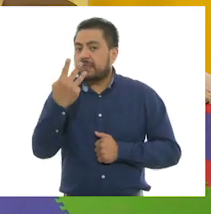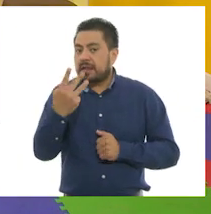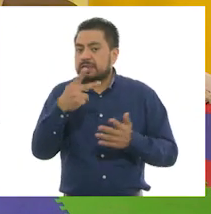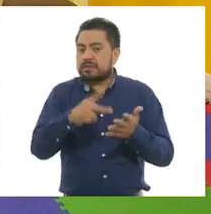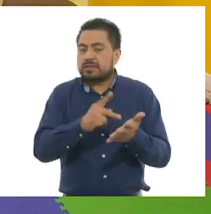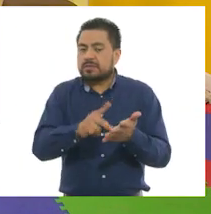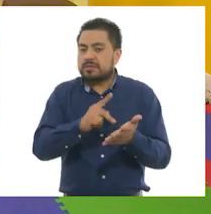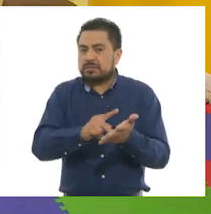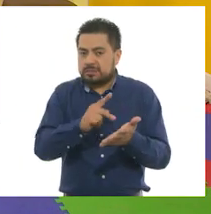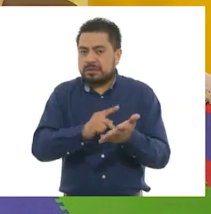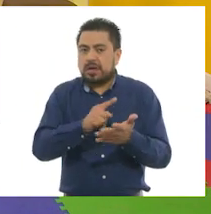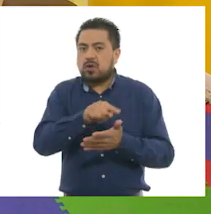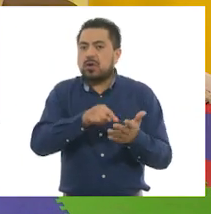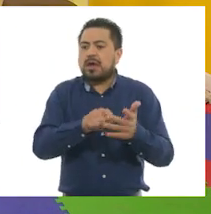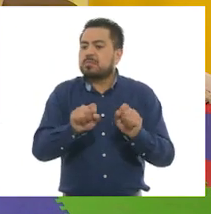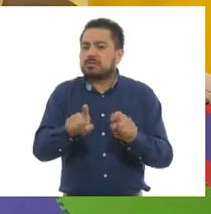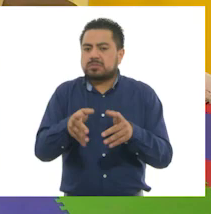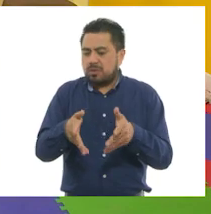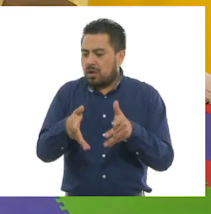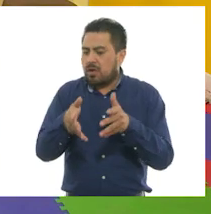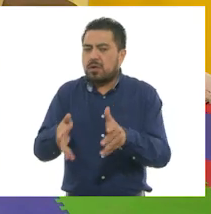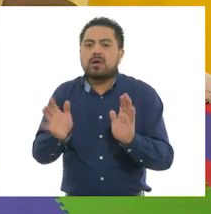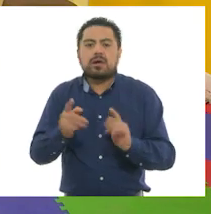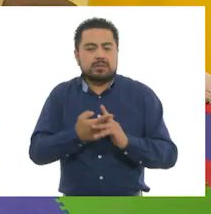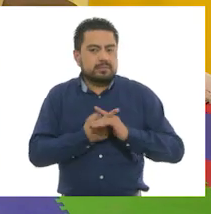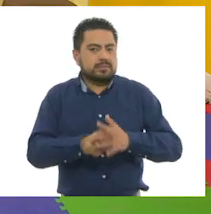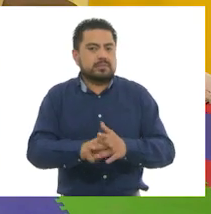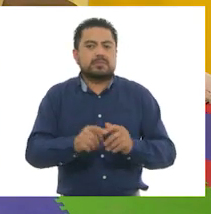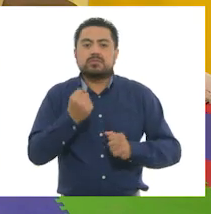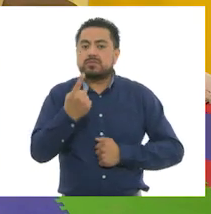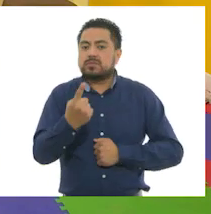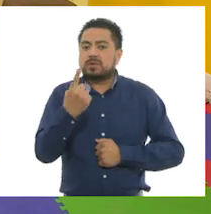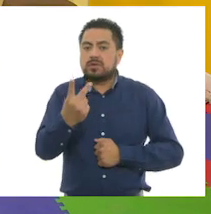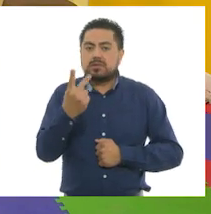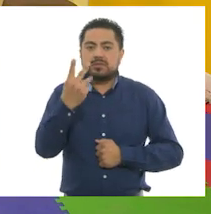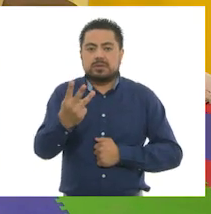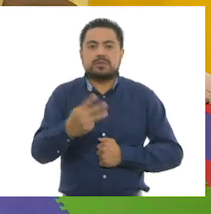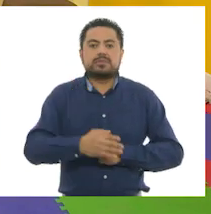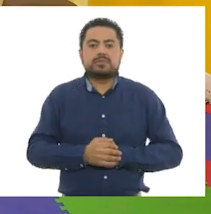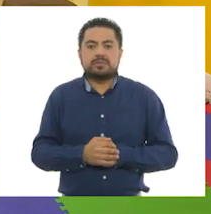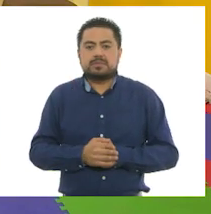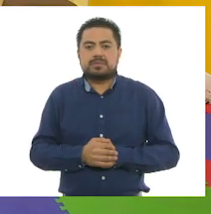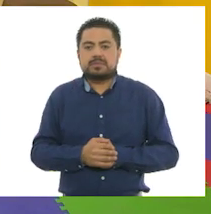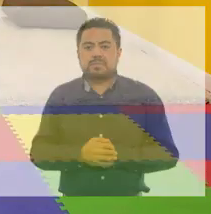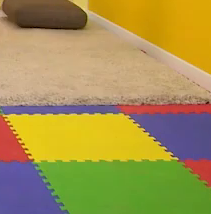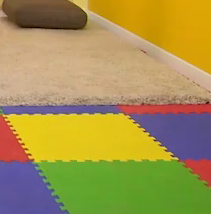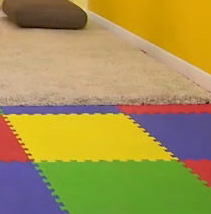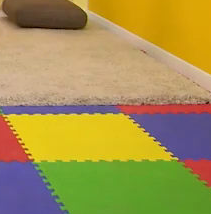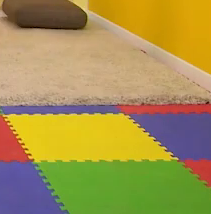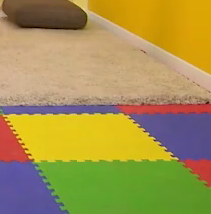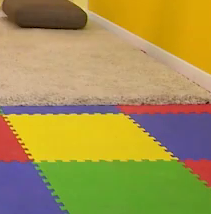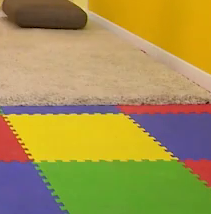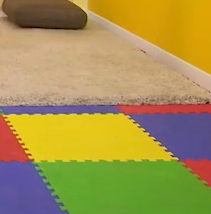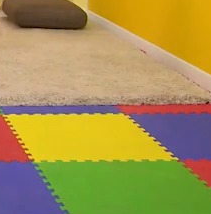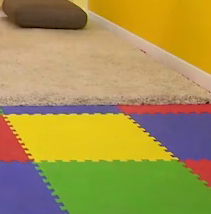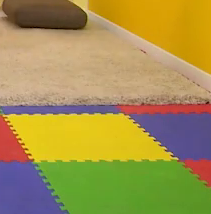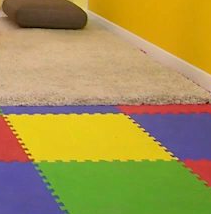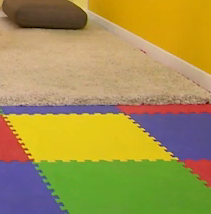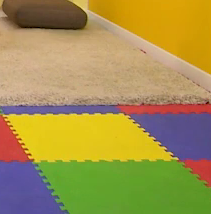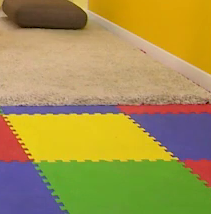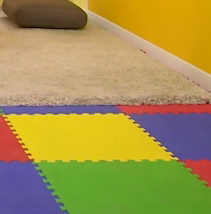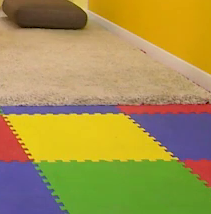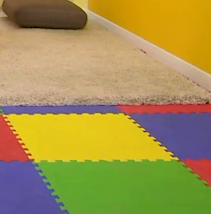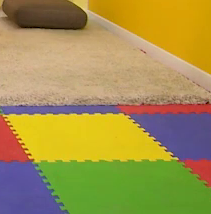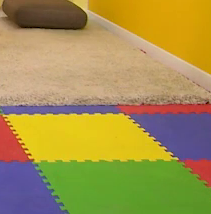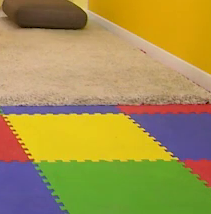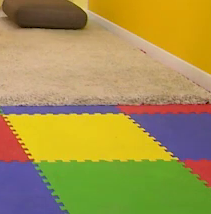y damos vueltas en nuestro lugar. Muy bien. Muy bien. Empezamos. 1, 2, 3. Caminar, caminar y